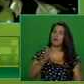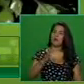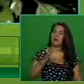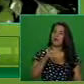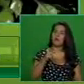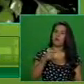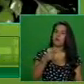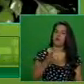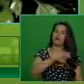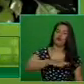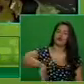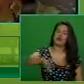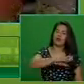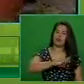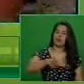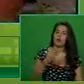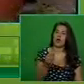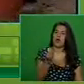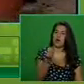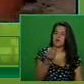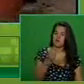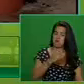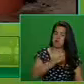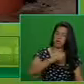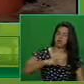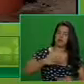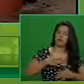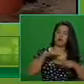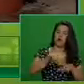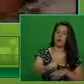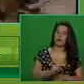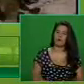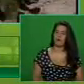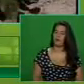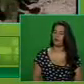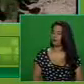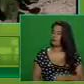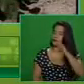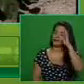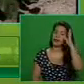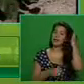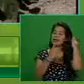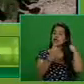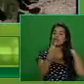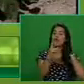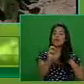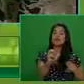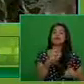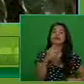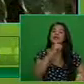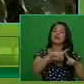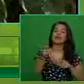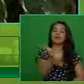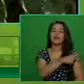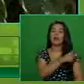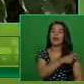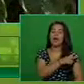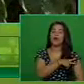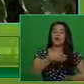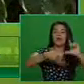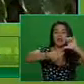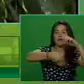de esa sociedad en particular. 120 delegados de los diversos países de América Latina, la región, las